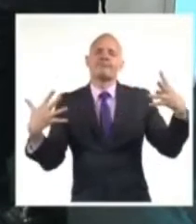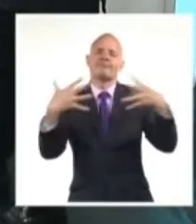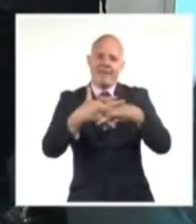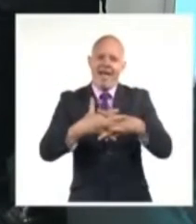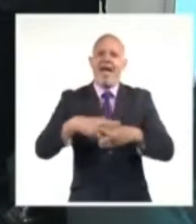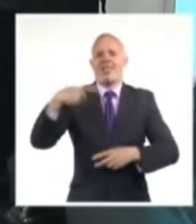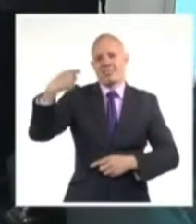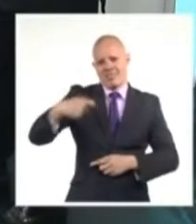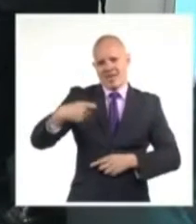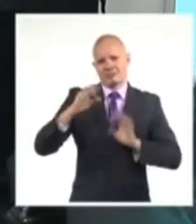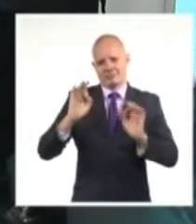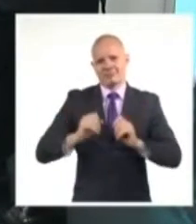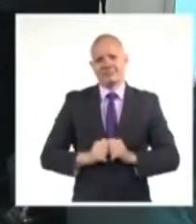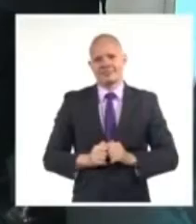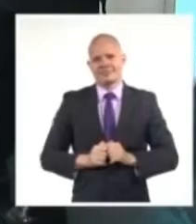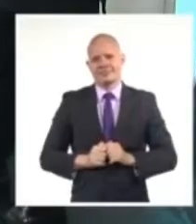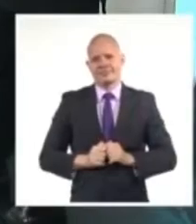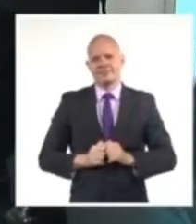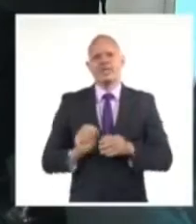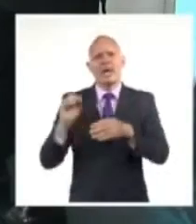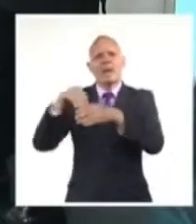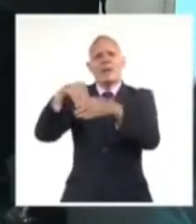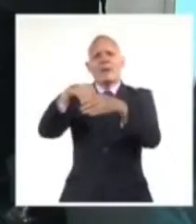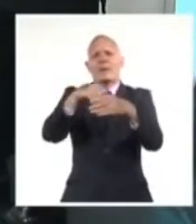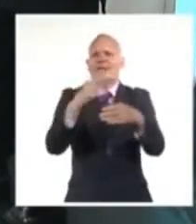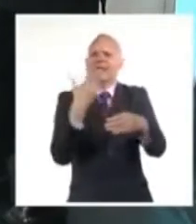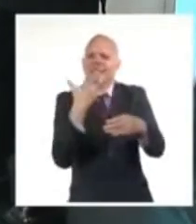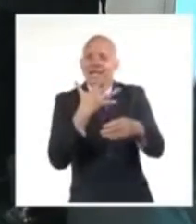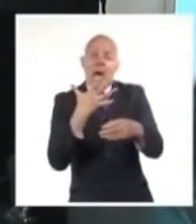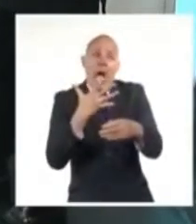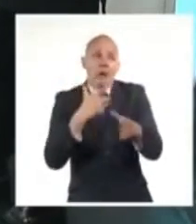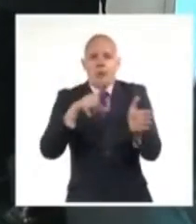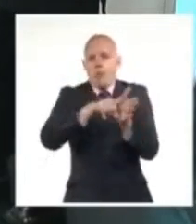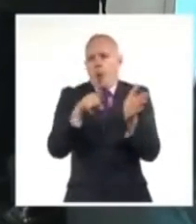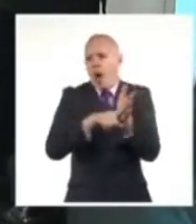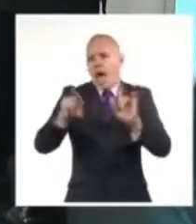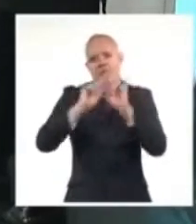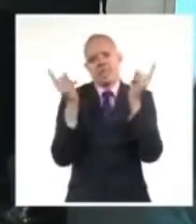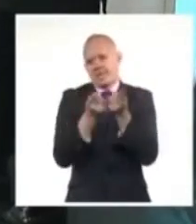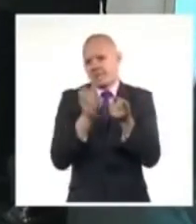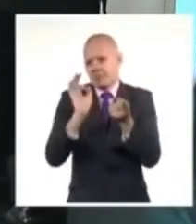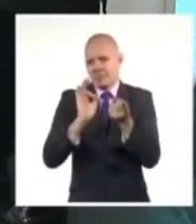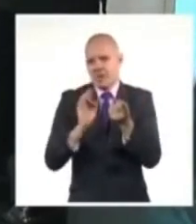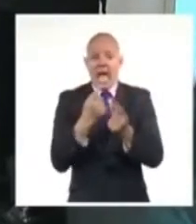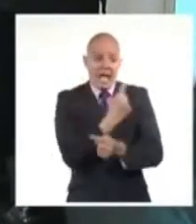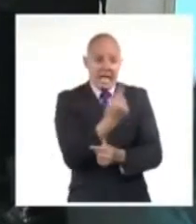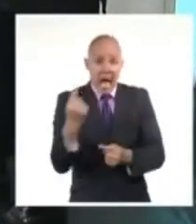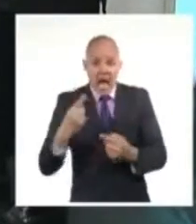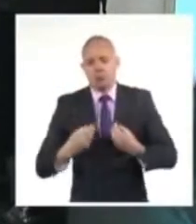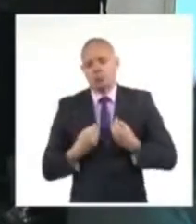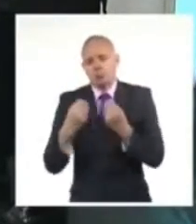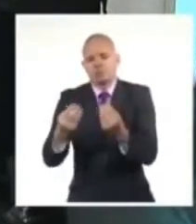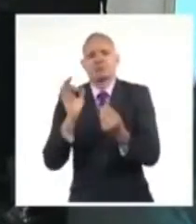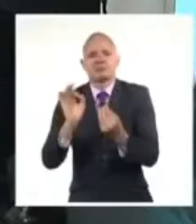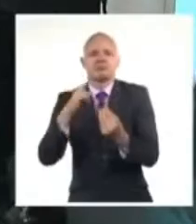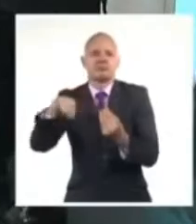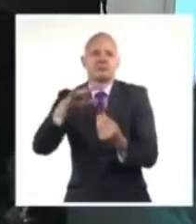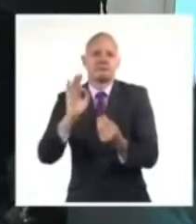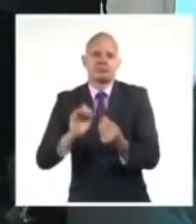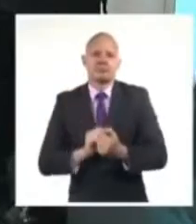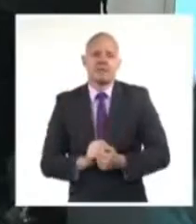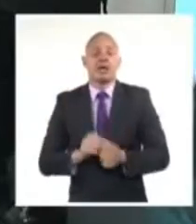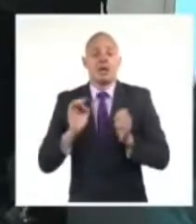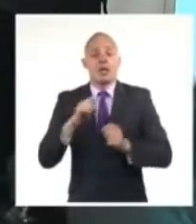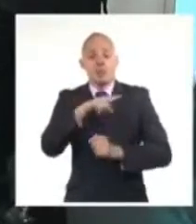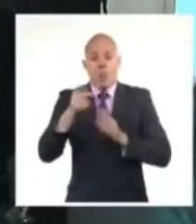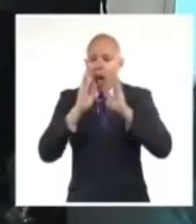ese núcleo. ¿Quiénes integran ese núcleo? Los juristas que al final tributan a ellas desde el punto de vista de la ciencia y por las motivaciones que